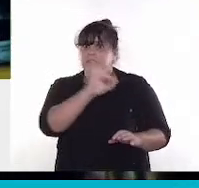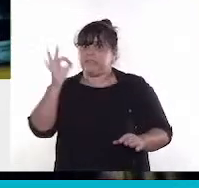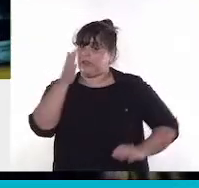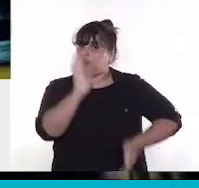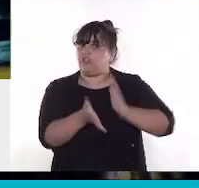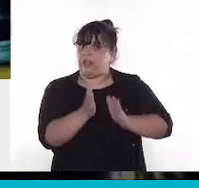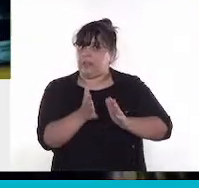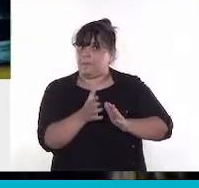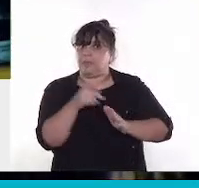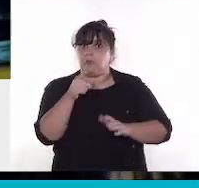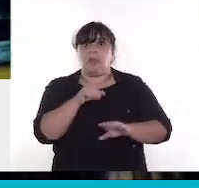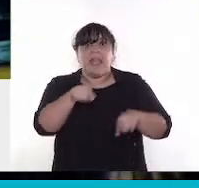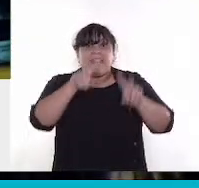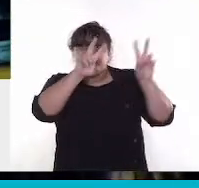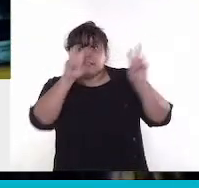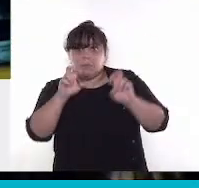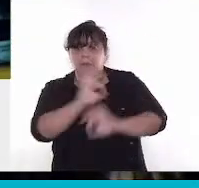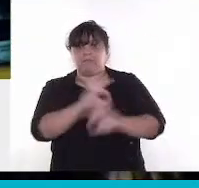nada de esto se hizo.